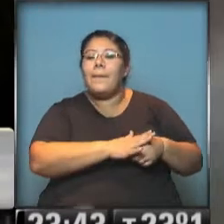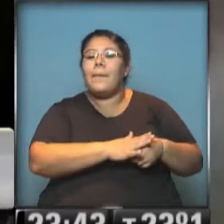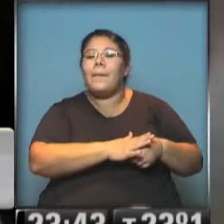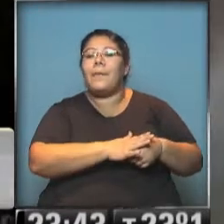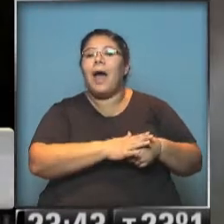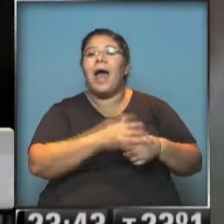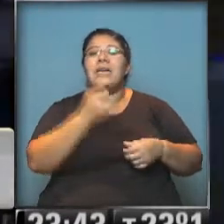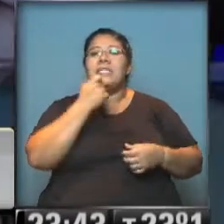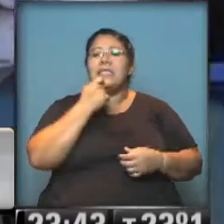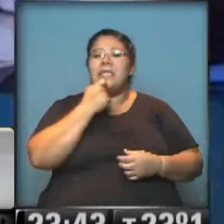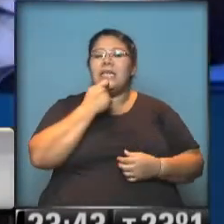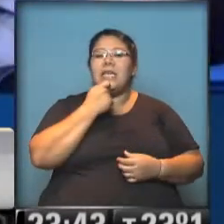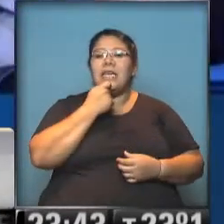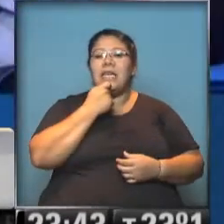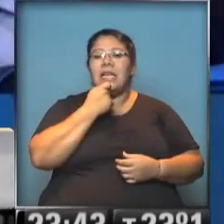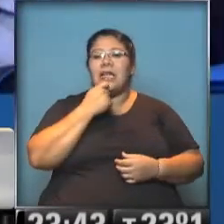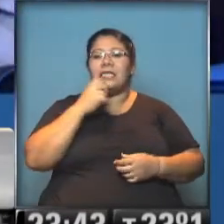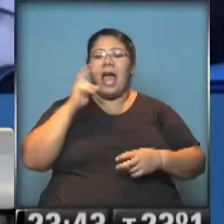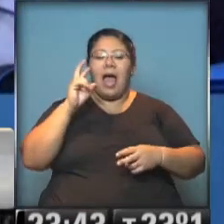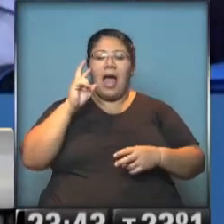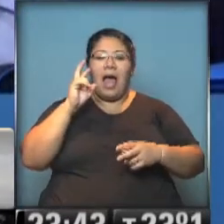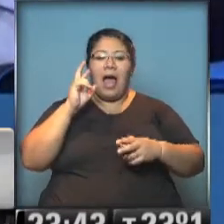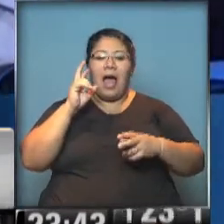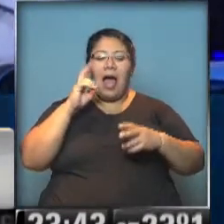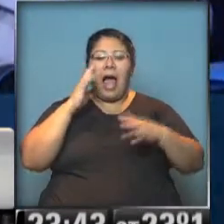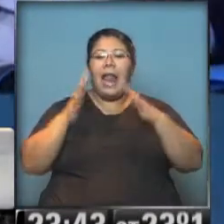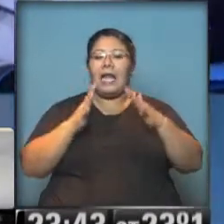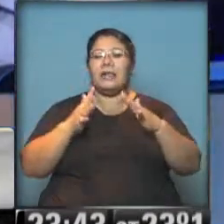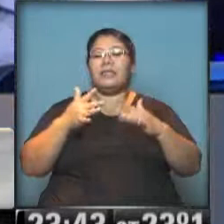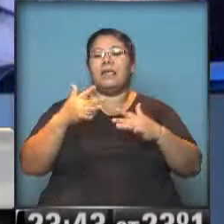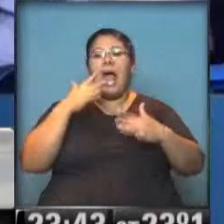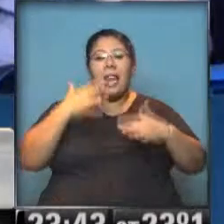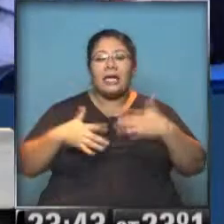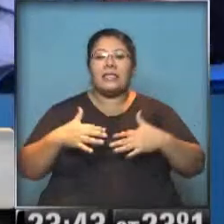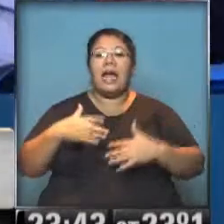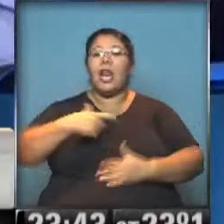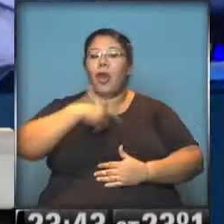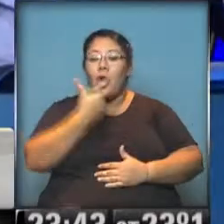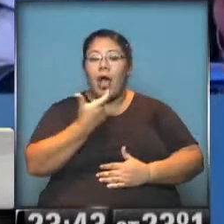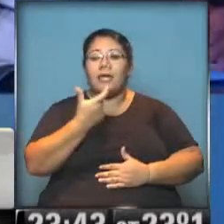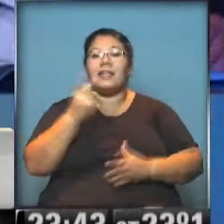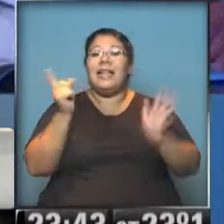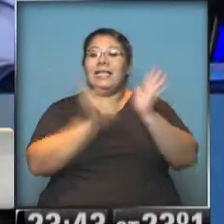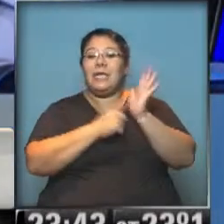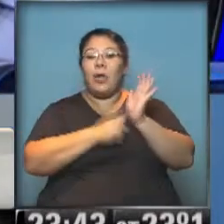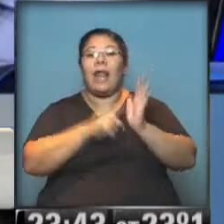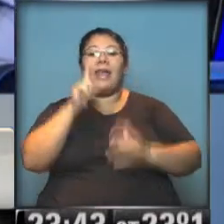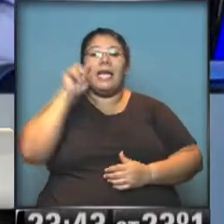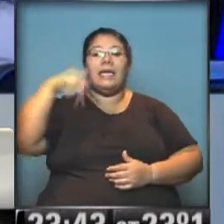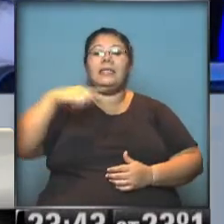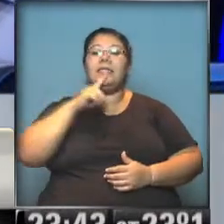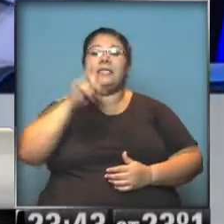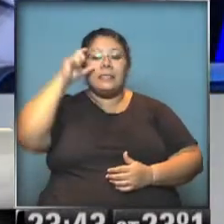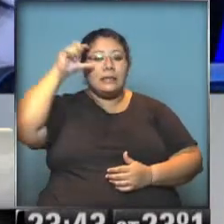circulares rojas que ya el propio titular de Interpol aclaró a diarios, a